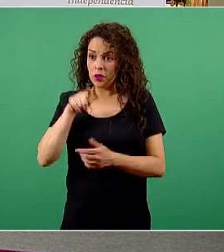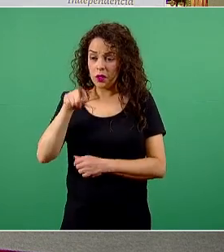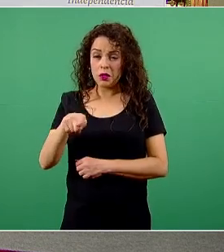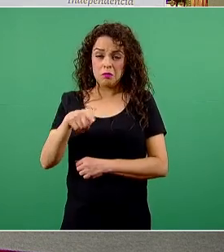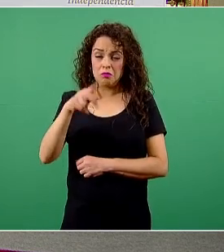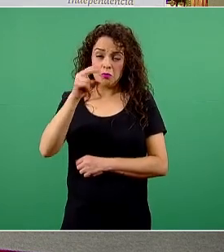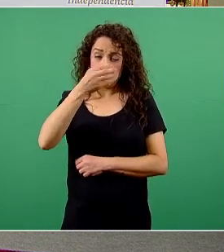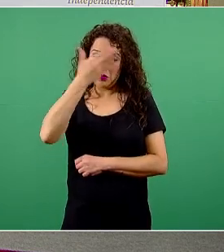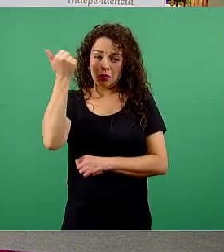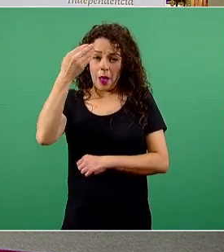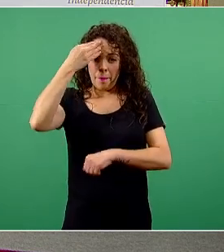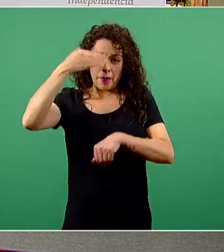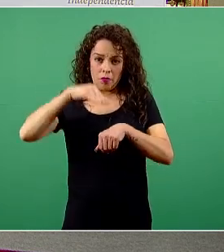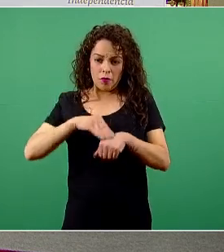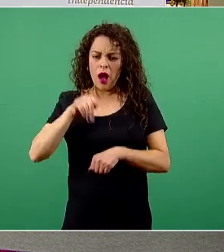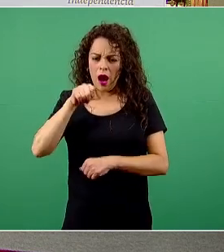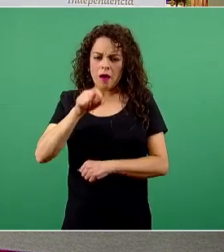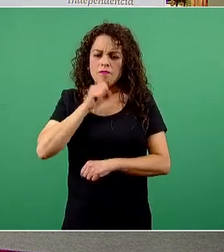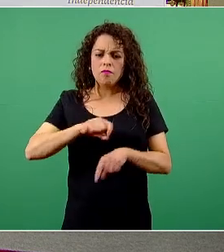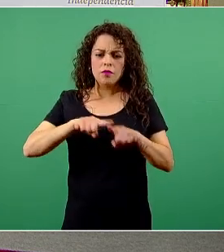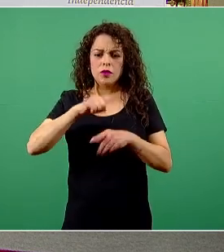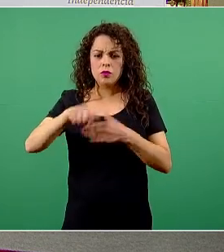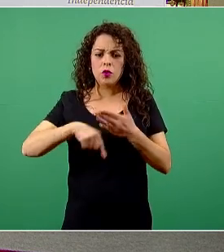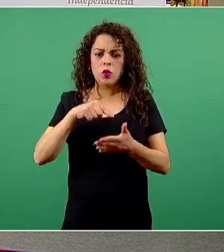ahí mismo en el portal